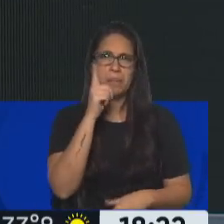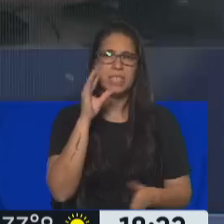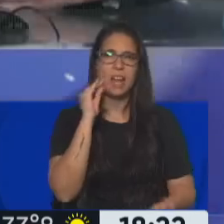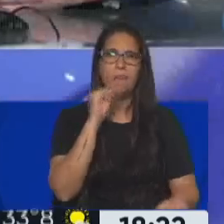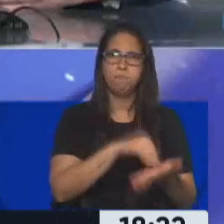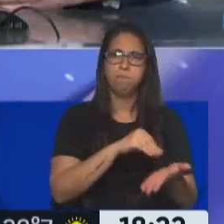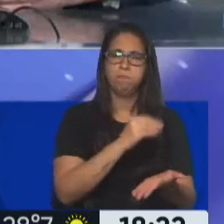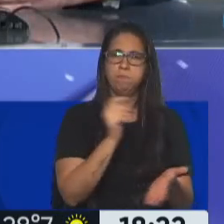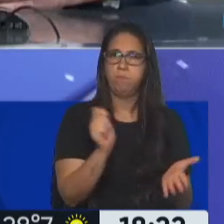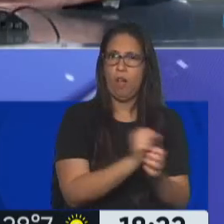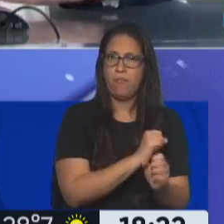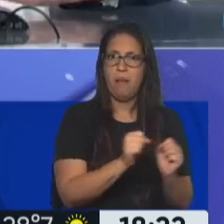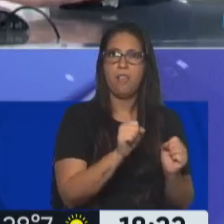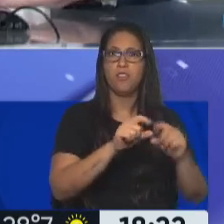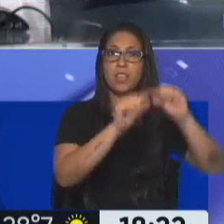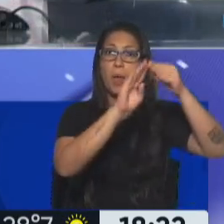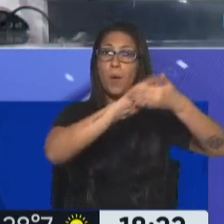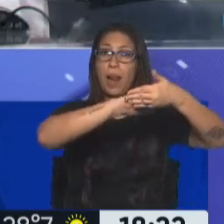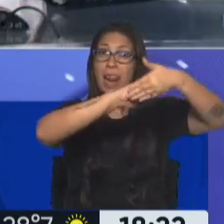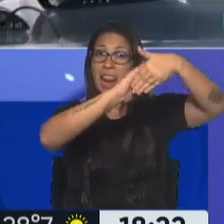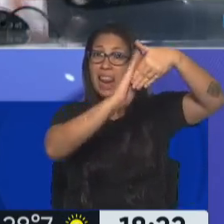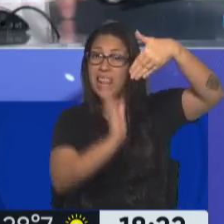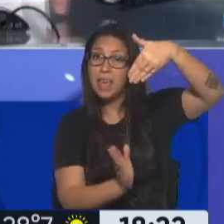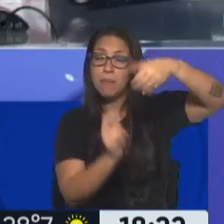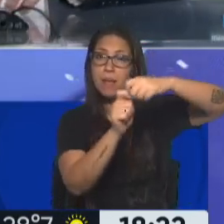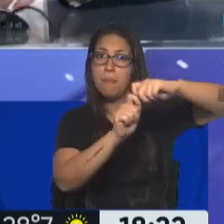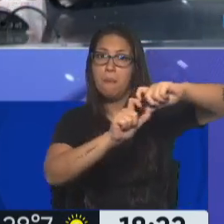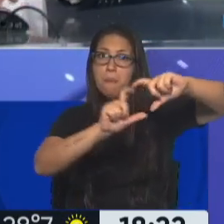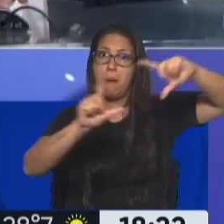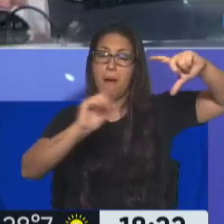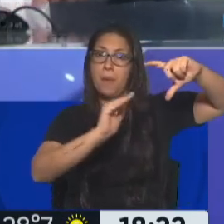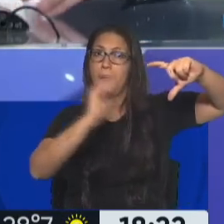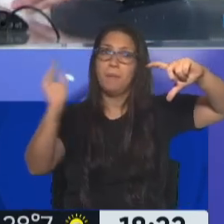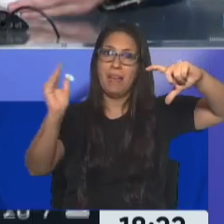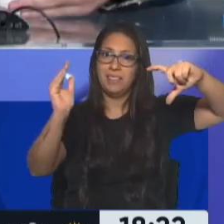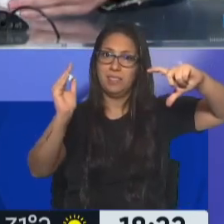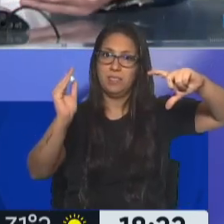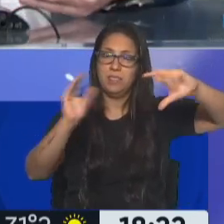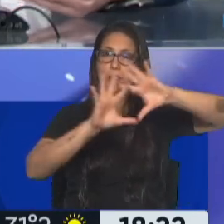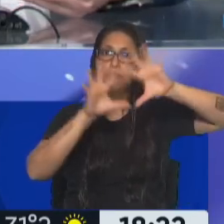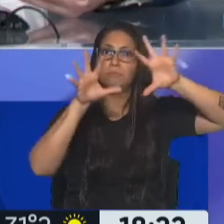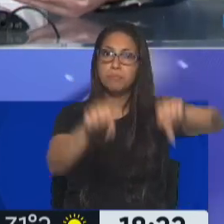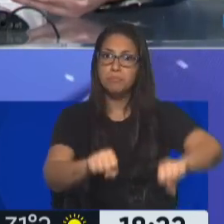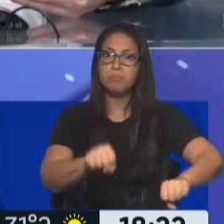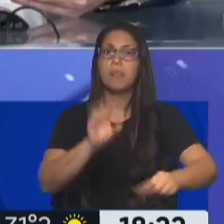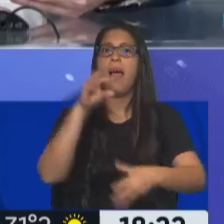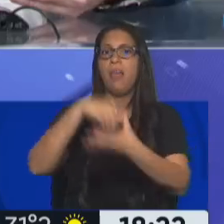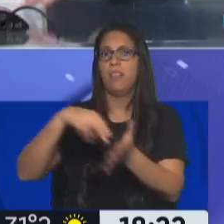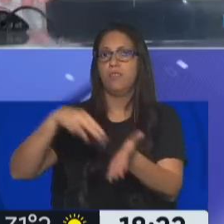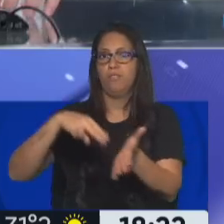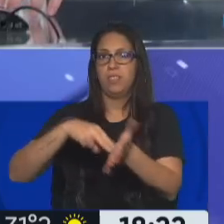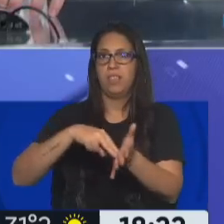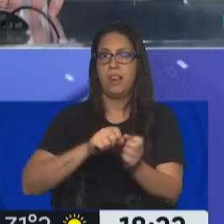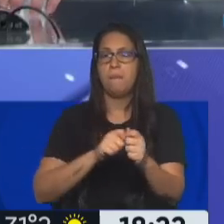se fue más allá de ese borde, ¿no? a la región que está formalmente dentro de Siria desde ese